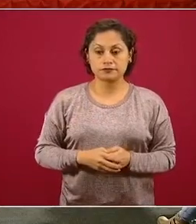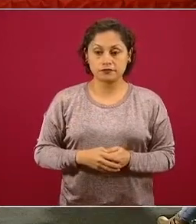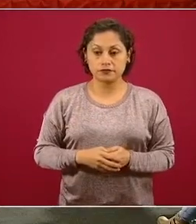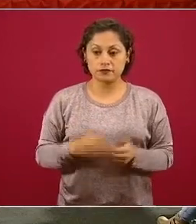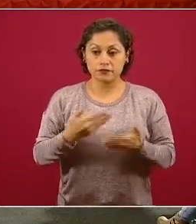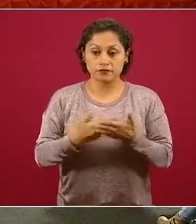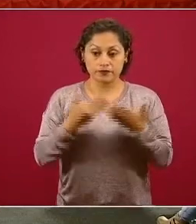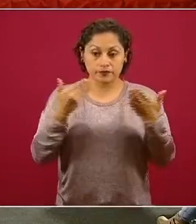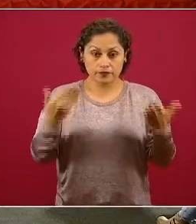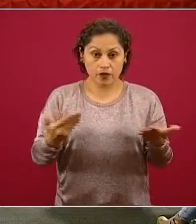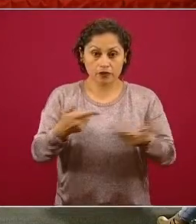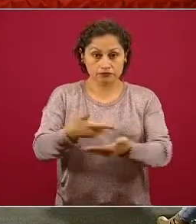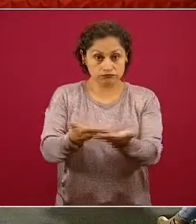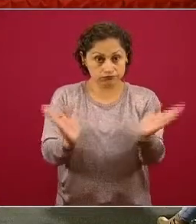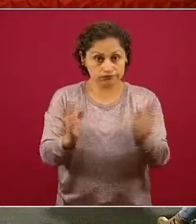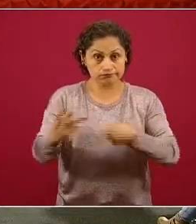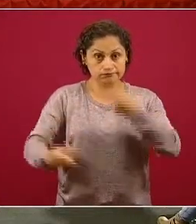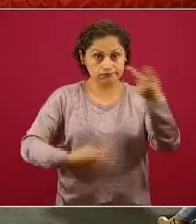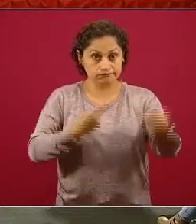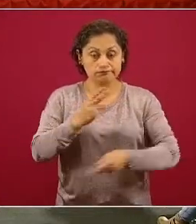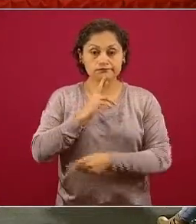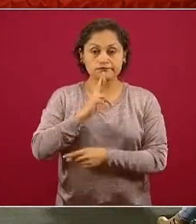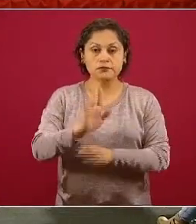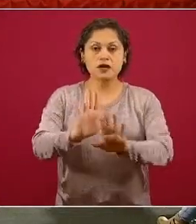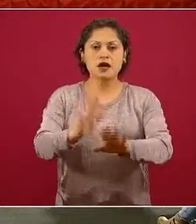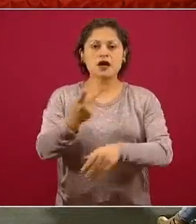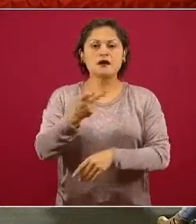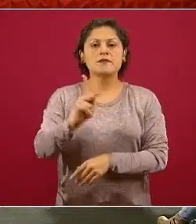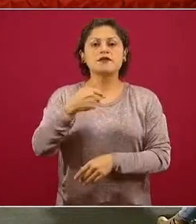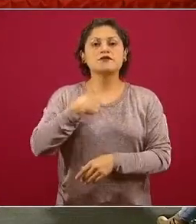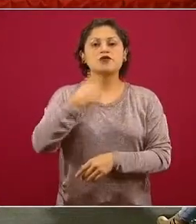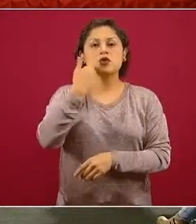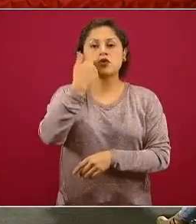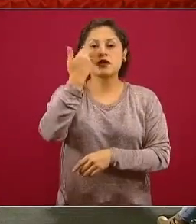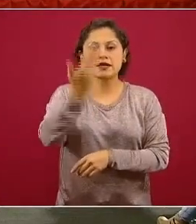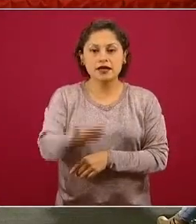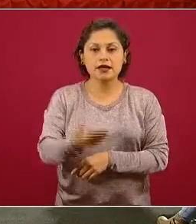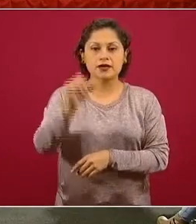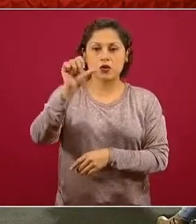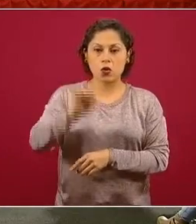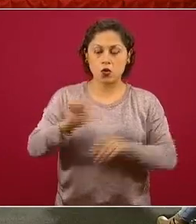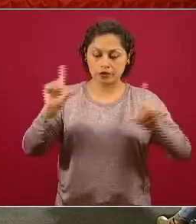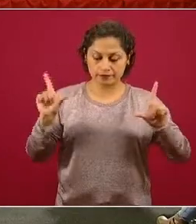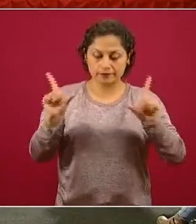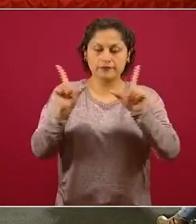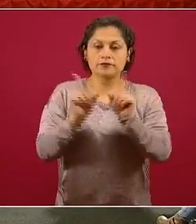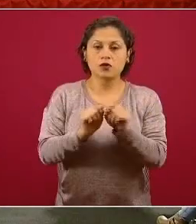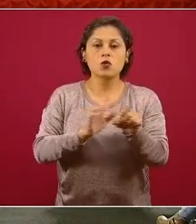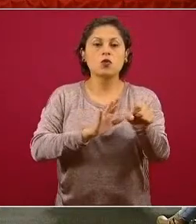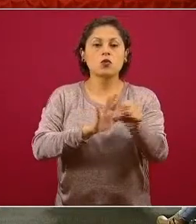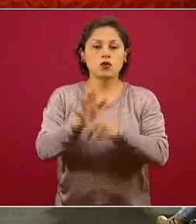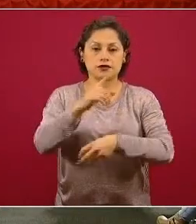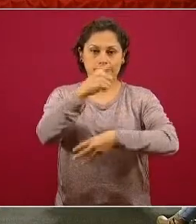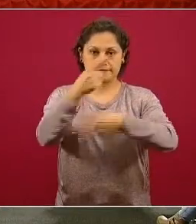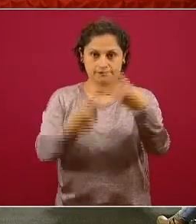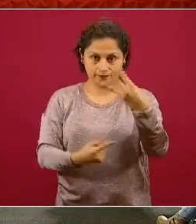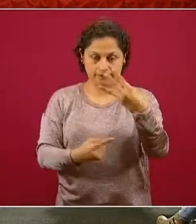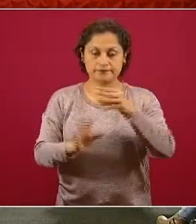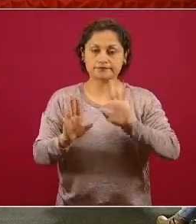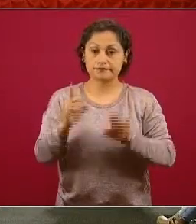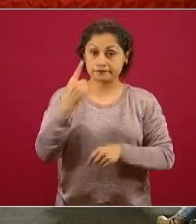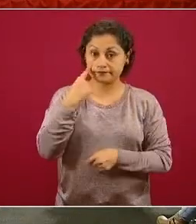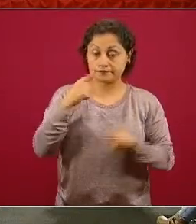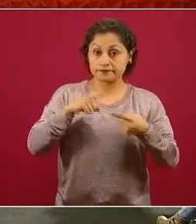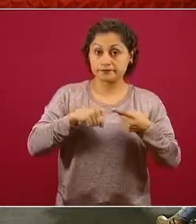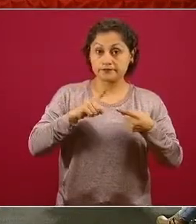Vamos a pasar a las preguntas y respuestas. Antes quisiera hacer una síntesis de los 3 mensajes del día de hoy. En el panorama